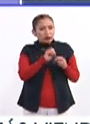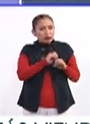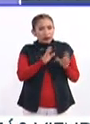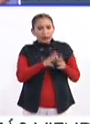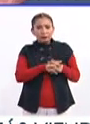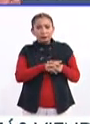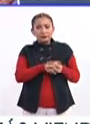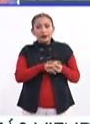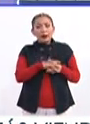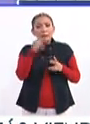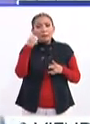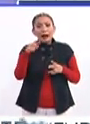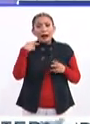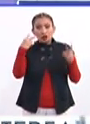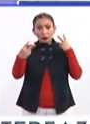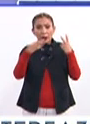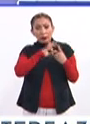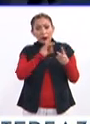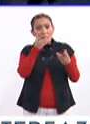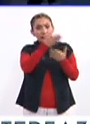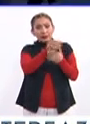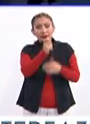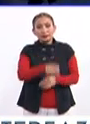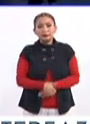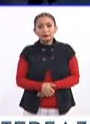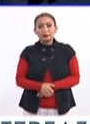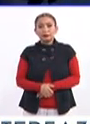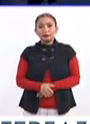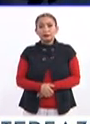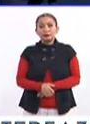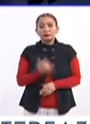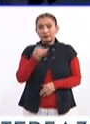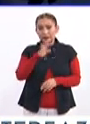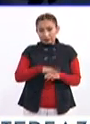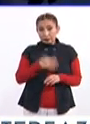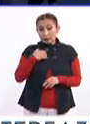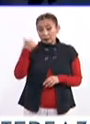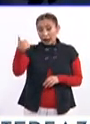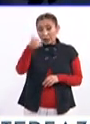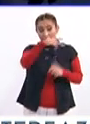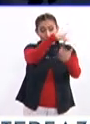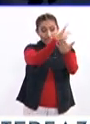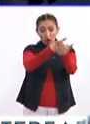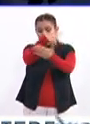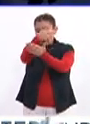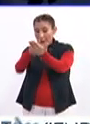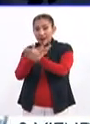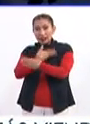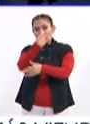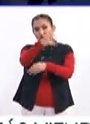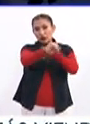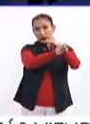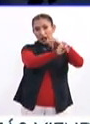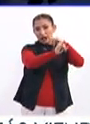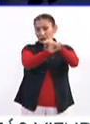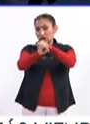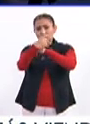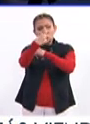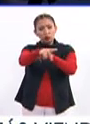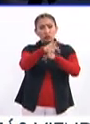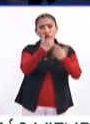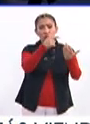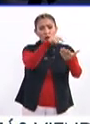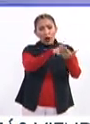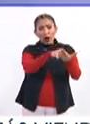contaras precisamente para que quienes lo estén viendo se puedan acercar. Bueno, por supuesto, y sobre todo, miren, cada uno de estos programas tiene su página web, pueden acceder de